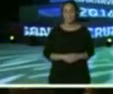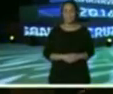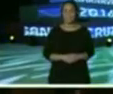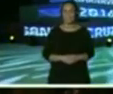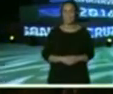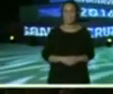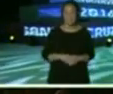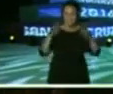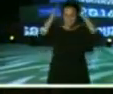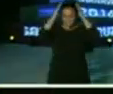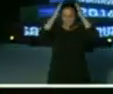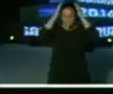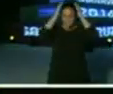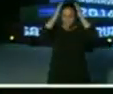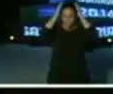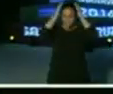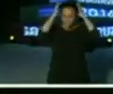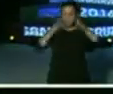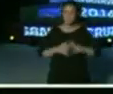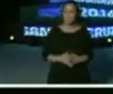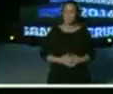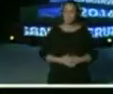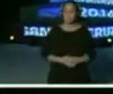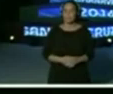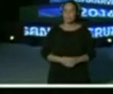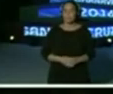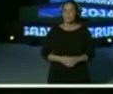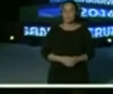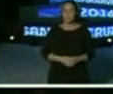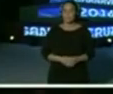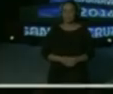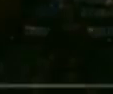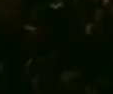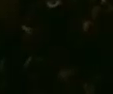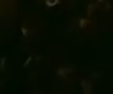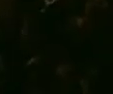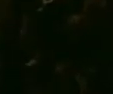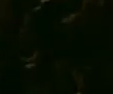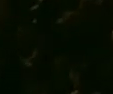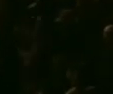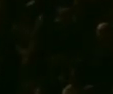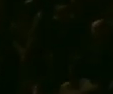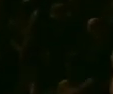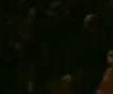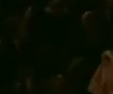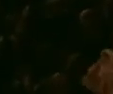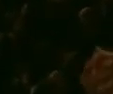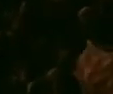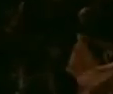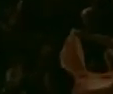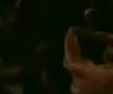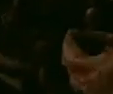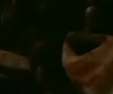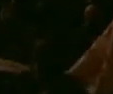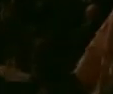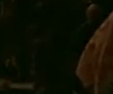legendarias en el Carnaval de Santa Cruz de Tenerife. Aquí están, señoras, señores, desde el corazón de nuestra capital, viniendo a entretenernos, a divertirnos y a pelear, quién